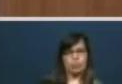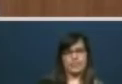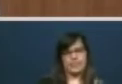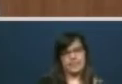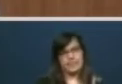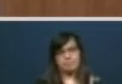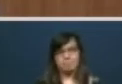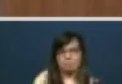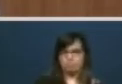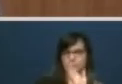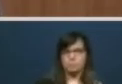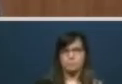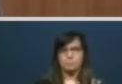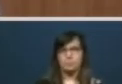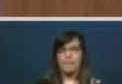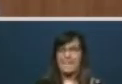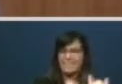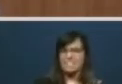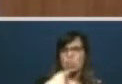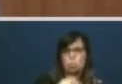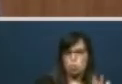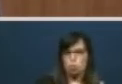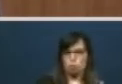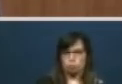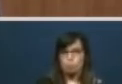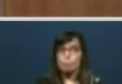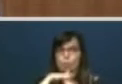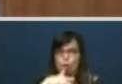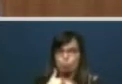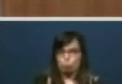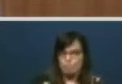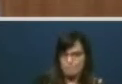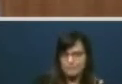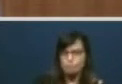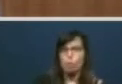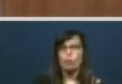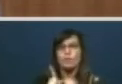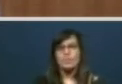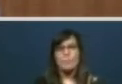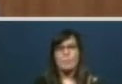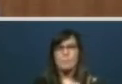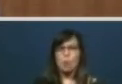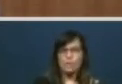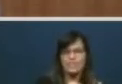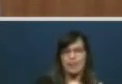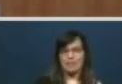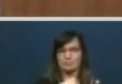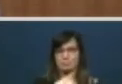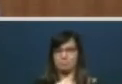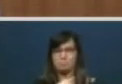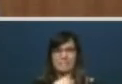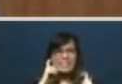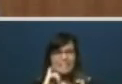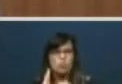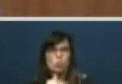la dureza de la crisis sus propias causas las políticas y respuestas a la misma los